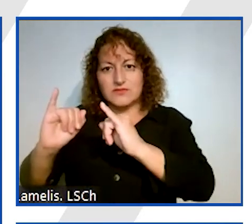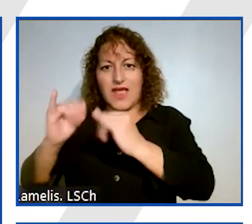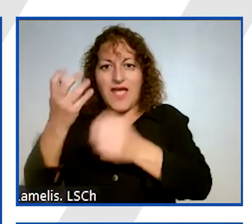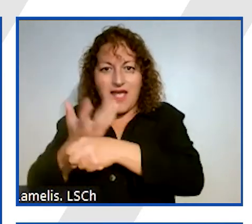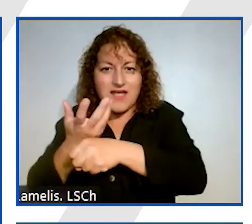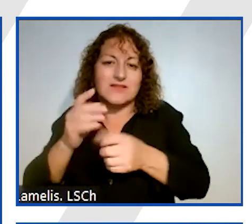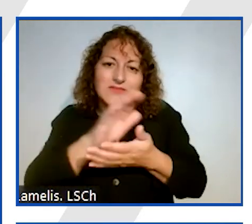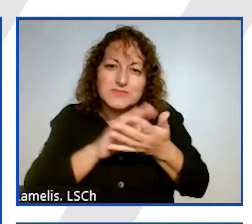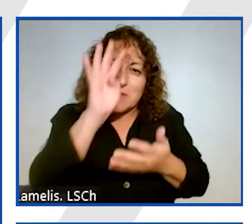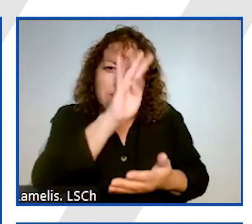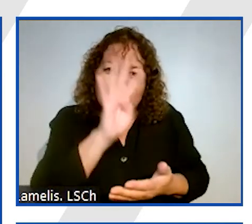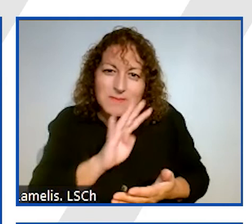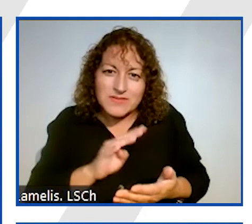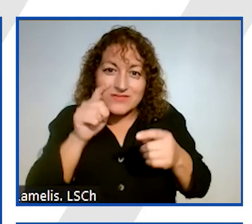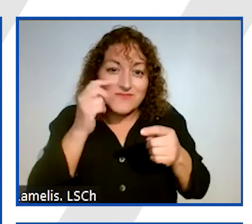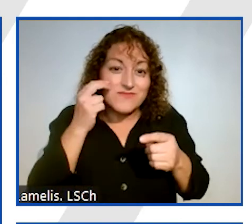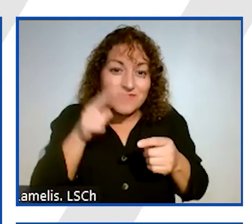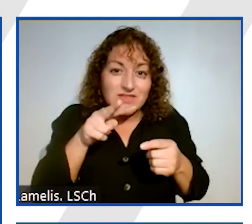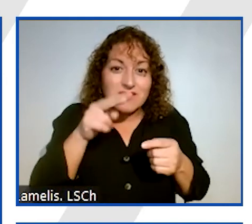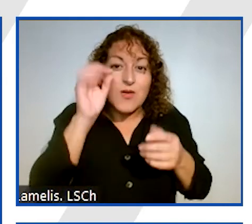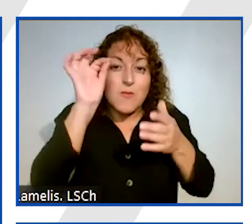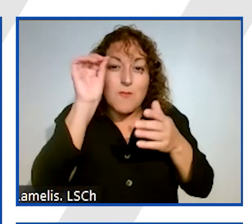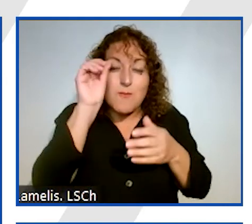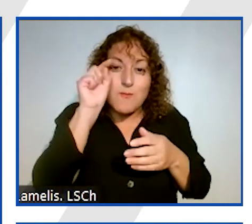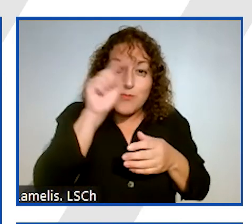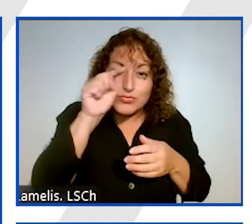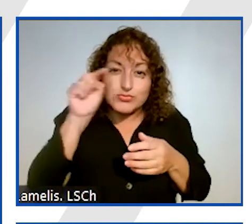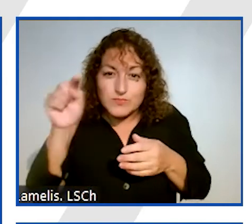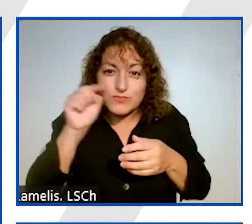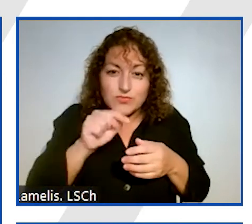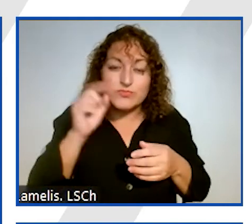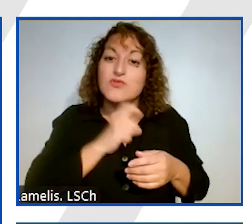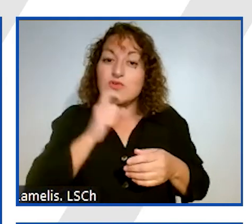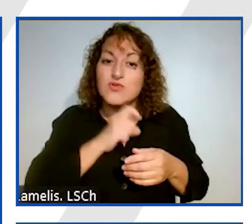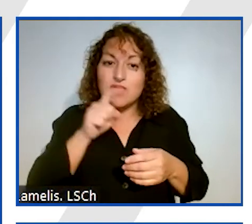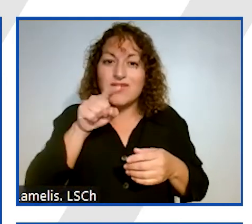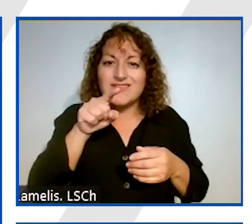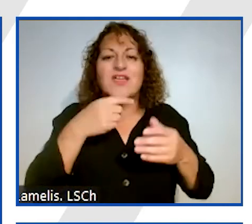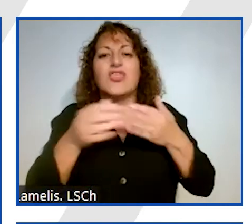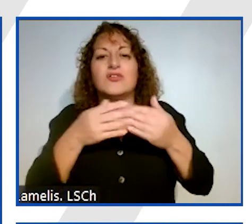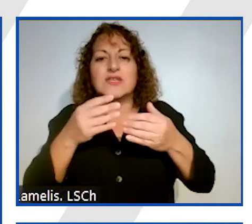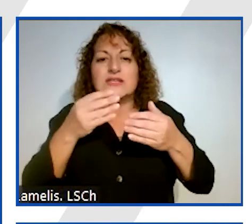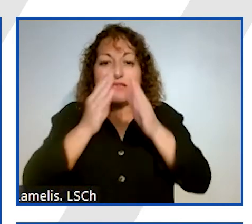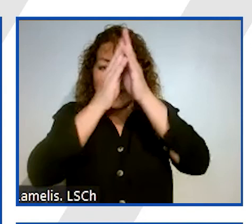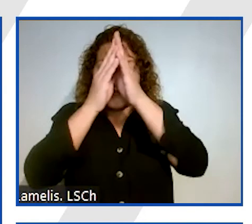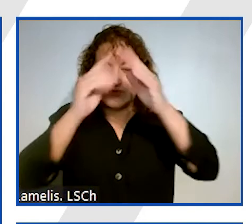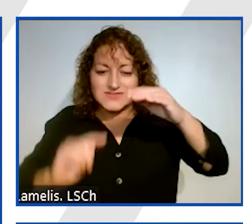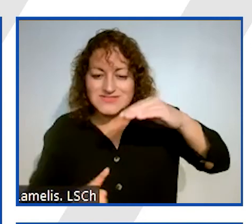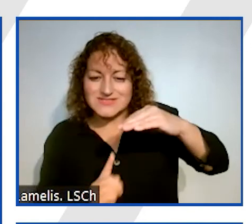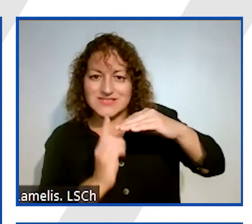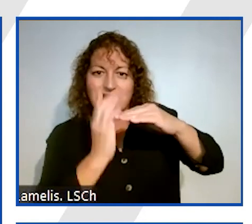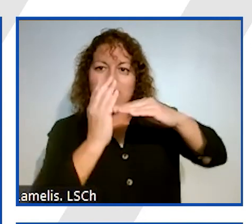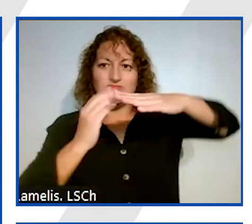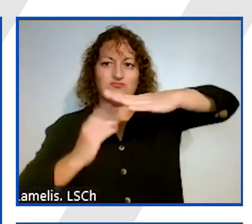diferentes, cada uno de diferente color, y cada uno de esos puntos es donde el tiburón salió a la superficie, la antena del